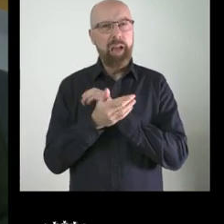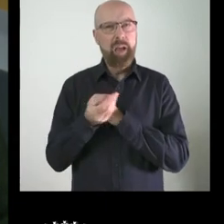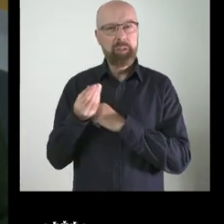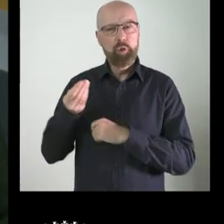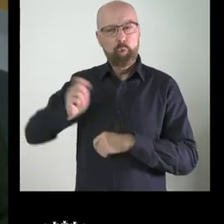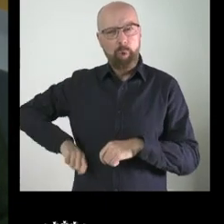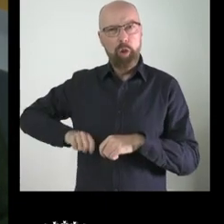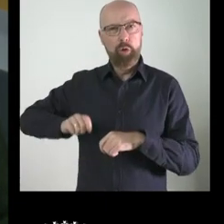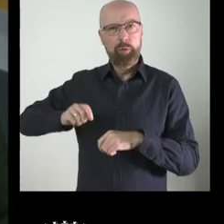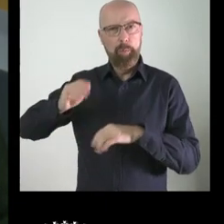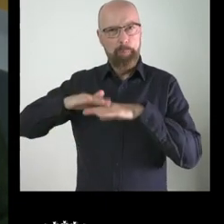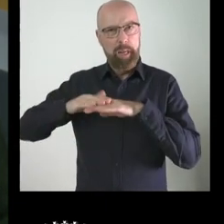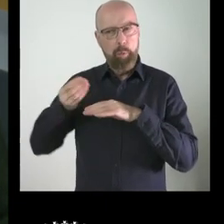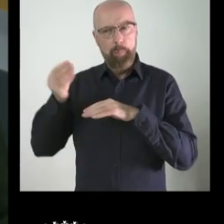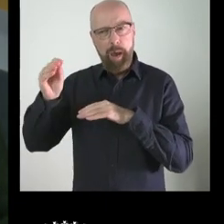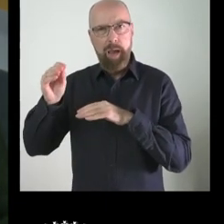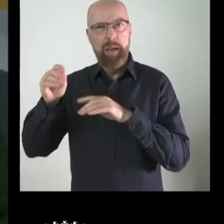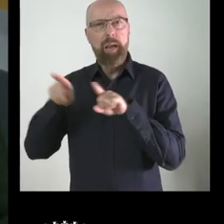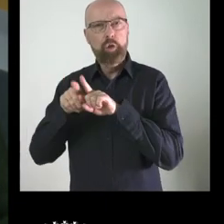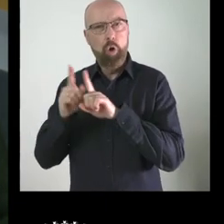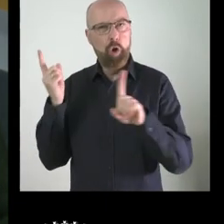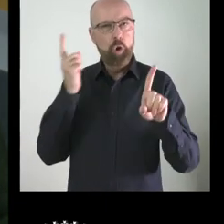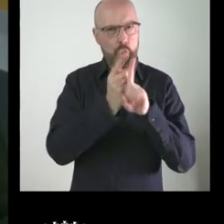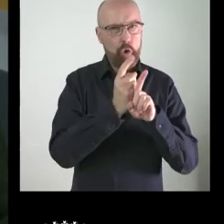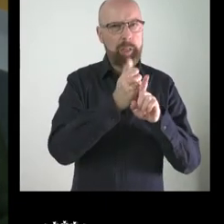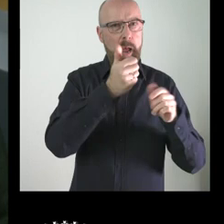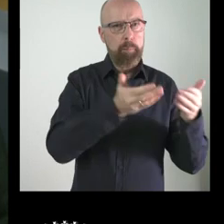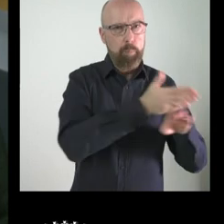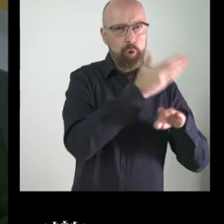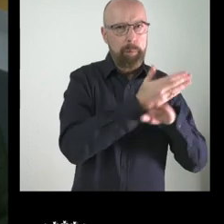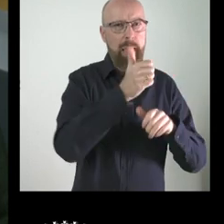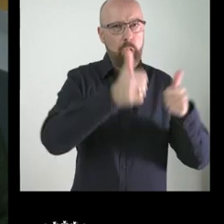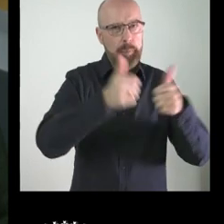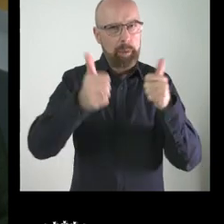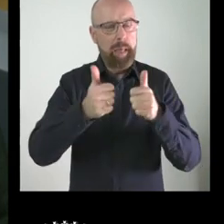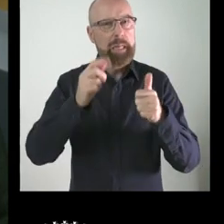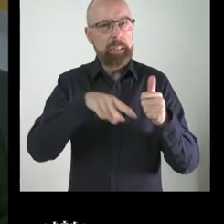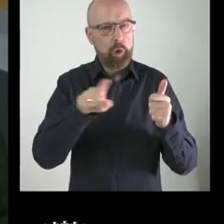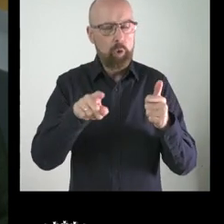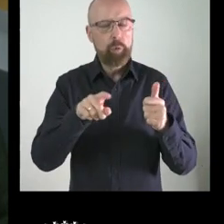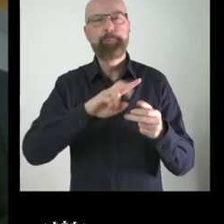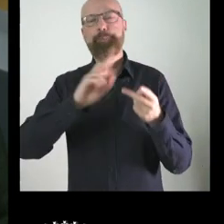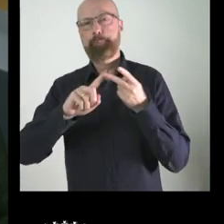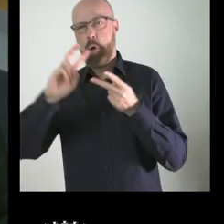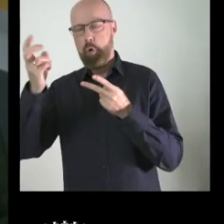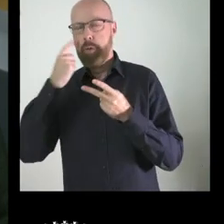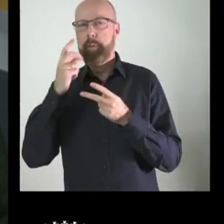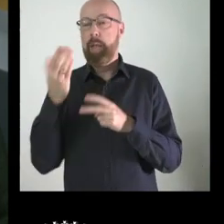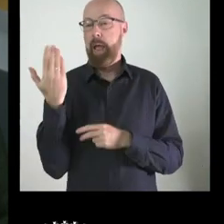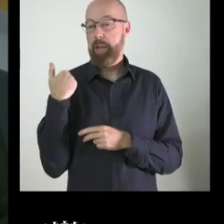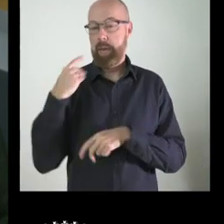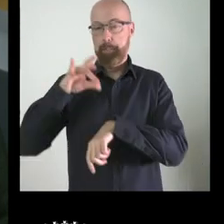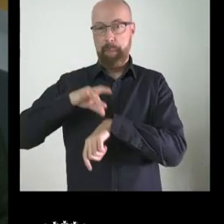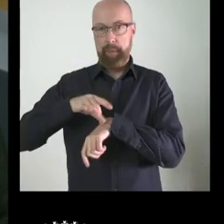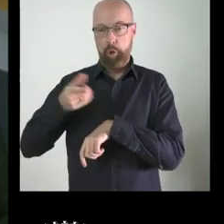punto de vista desde el punto de vista de la junta de Castilla y León en contra de la productividad y la competitividad y por otra parte ayer los médicos presentaron una propuesta sobre los